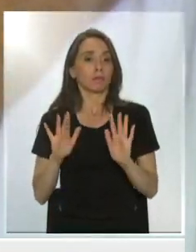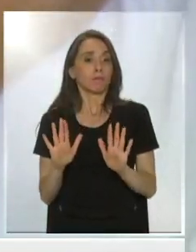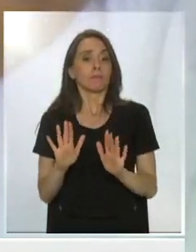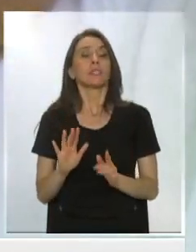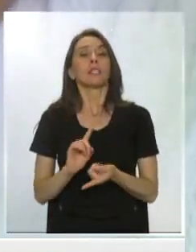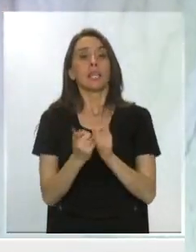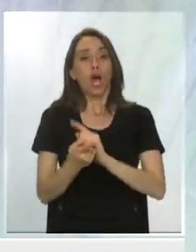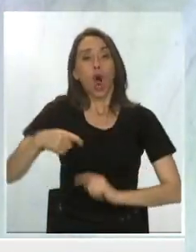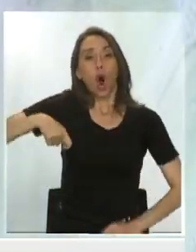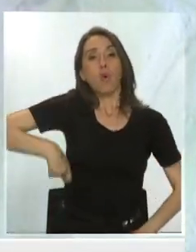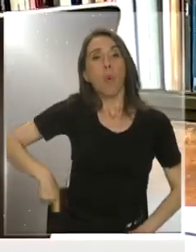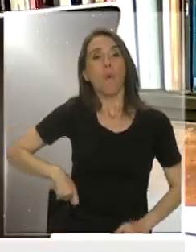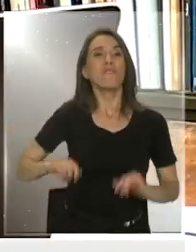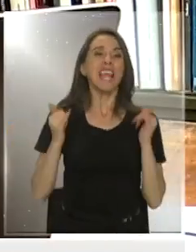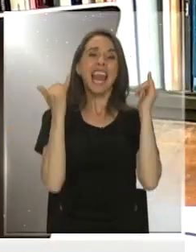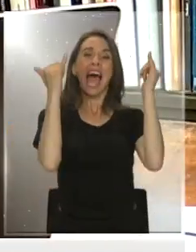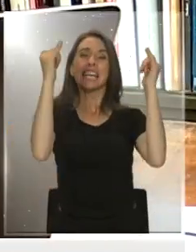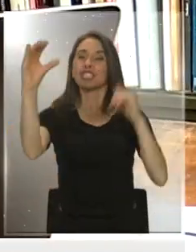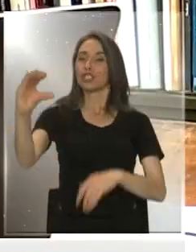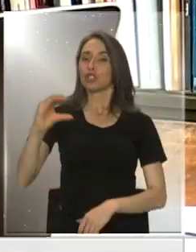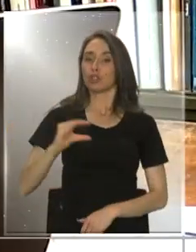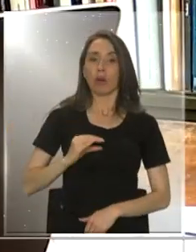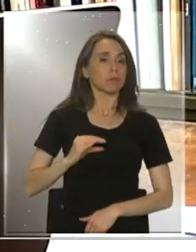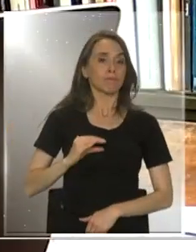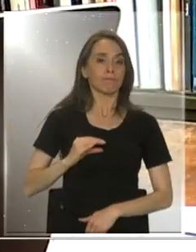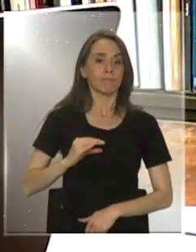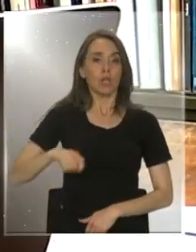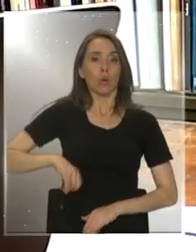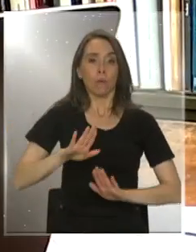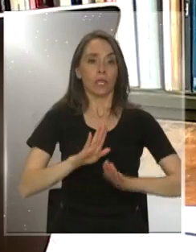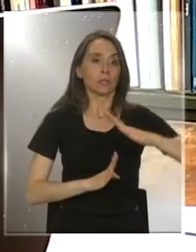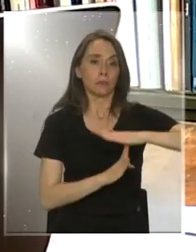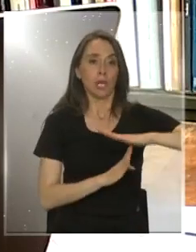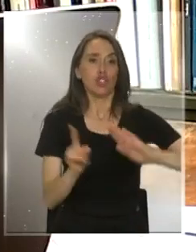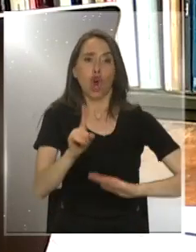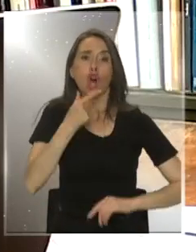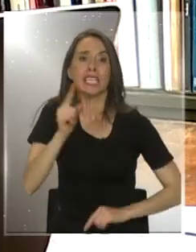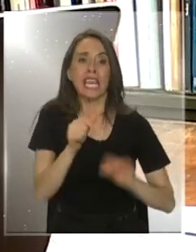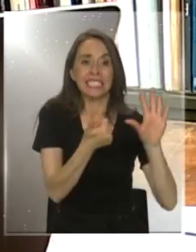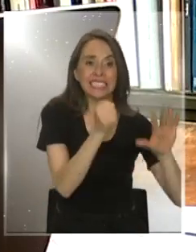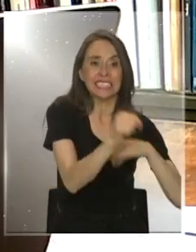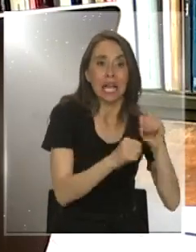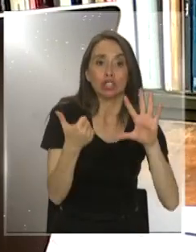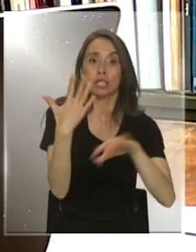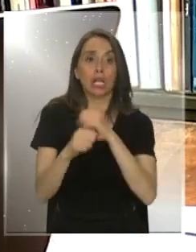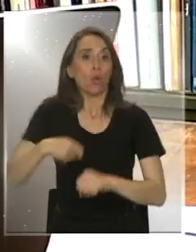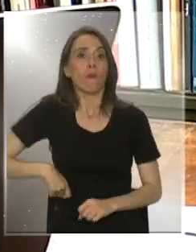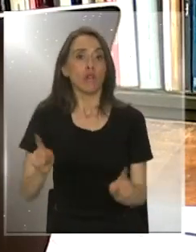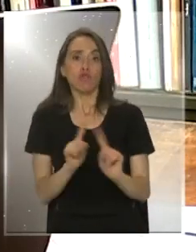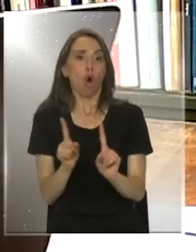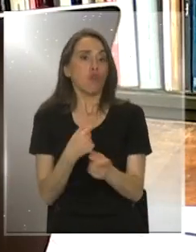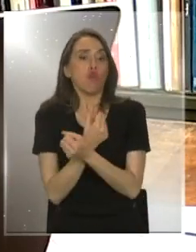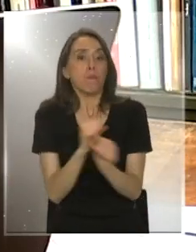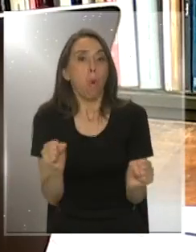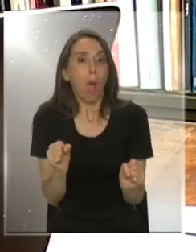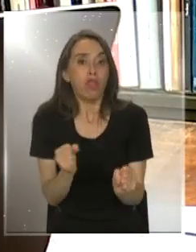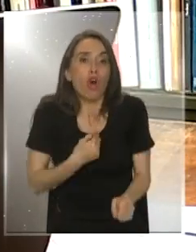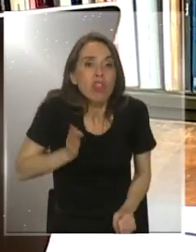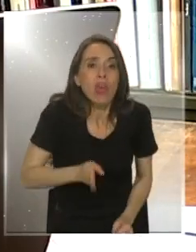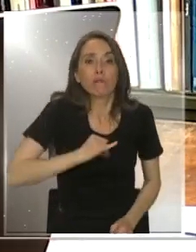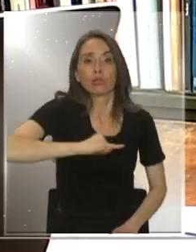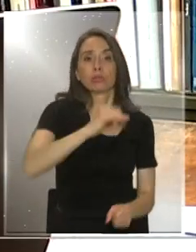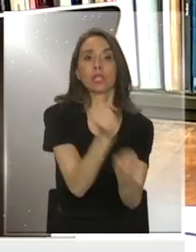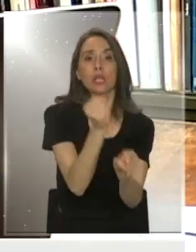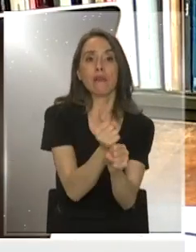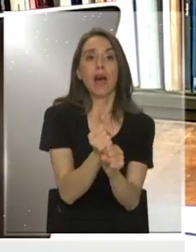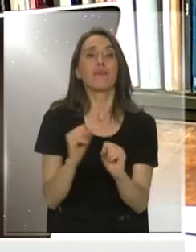vez de jubilación, lo que termina sucediendo es una postergación de la jubilación porque no se pueden jubilar, no pueden darse el lujo de